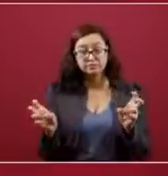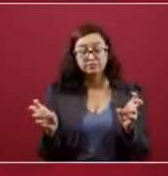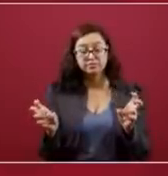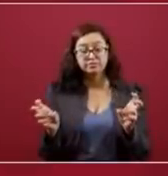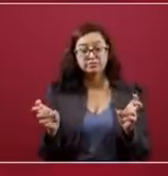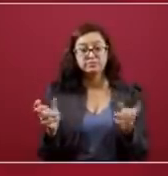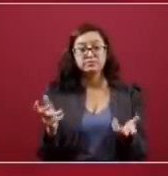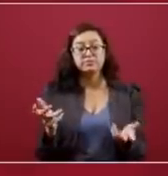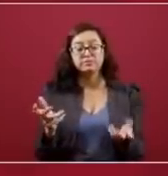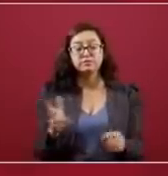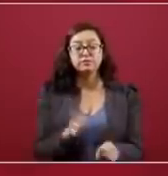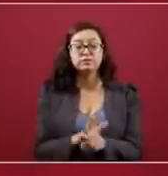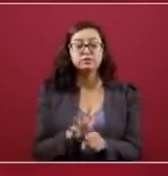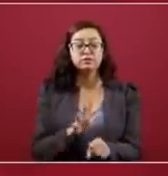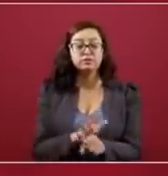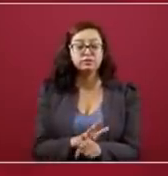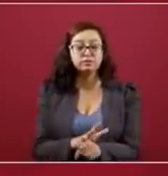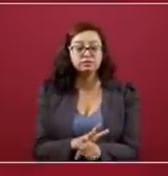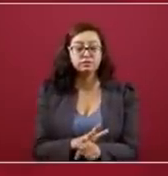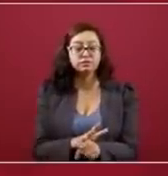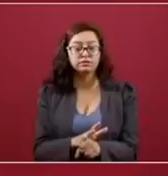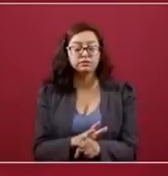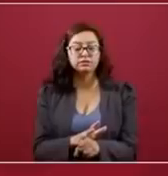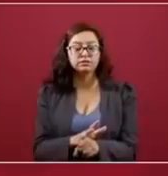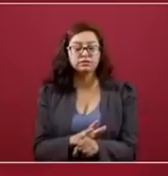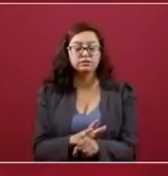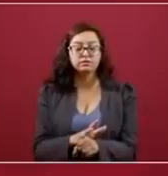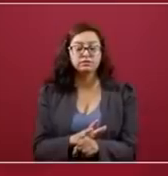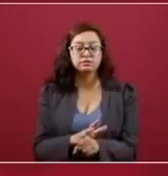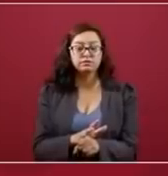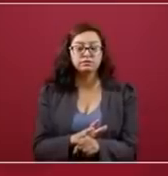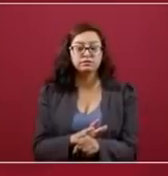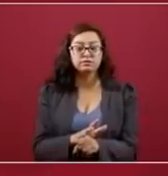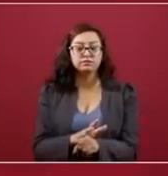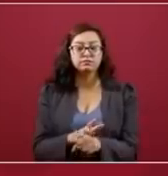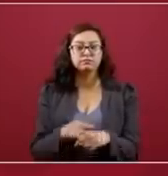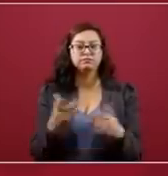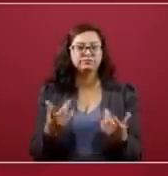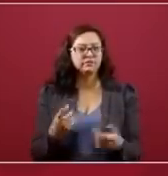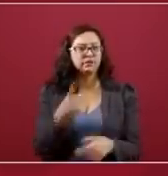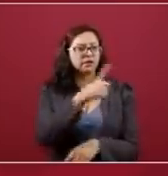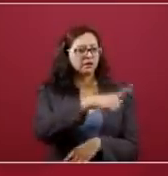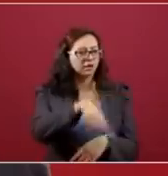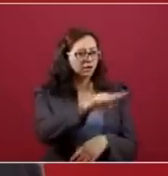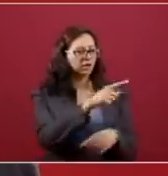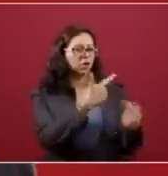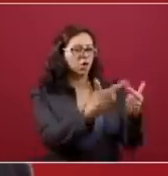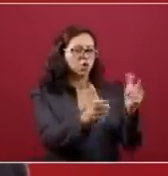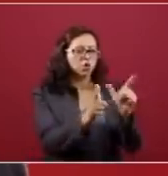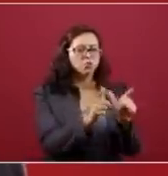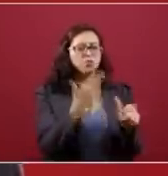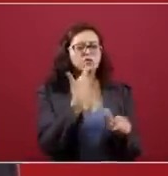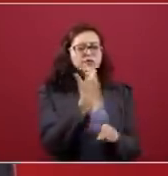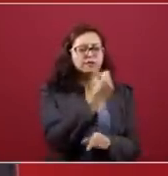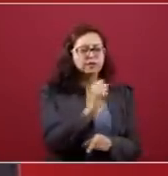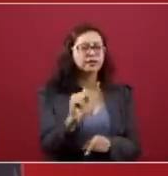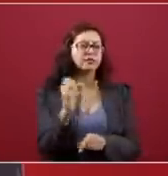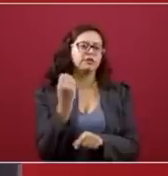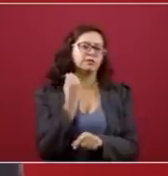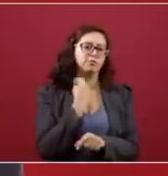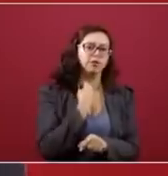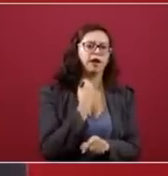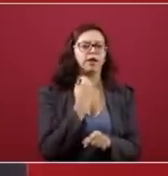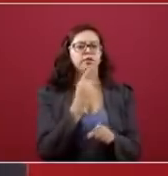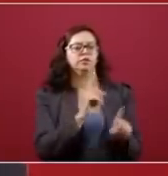evitar también la contratación de despachos para